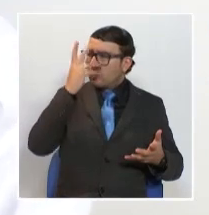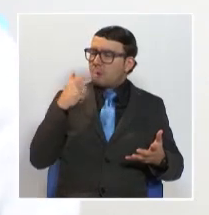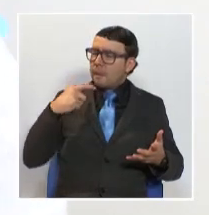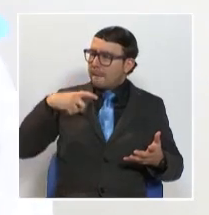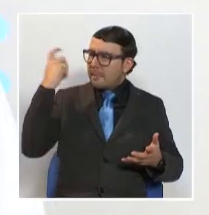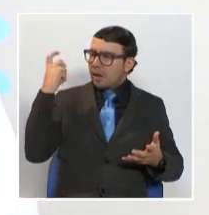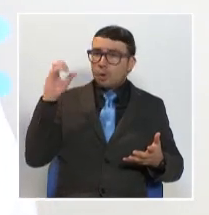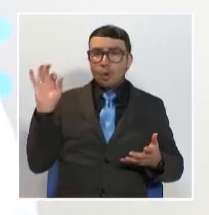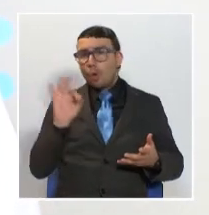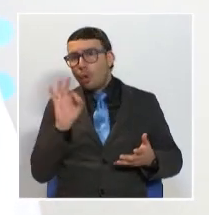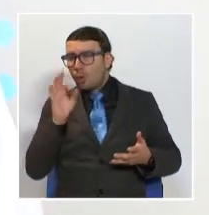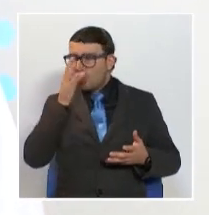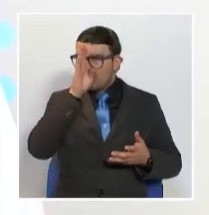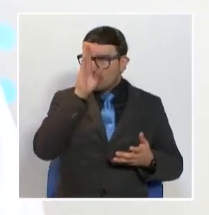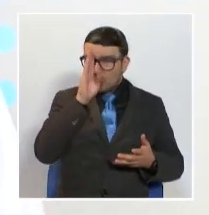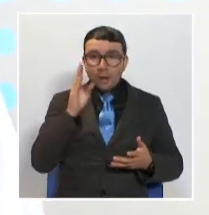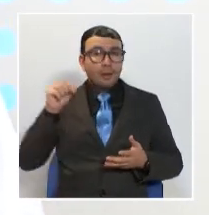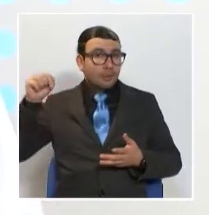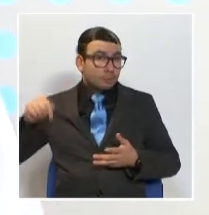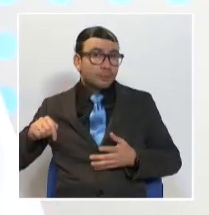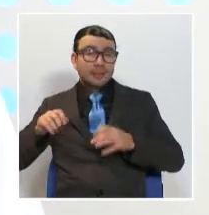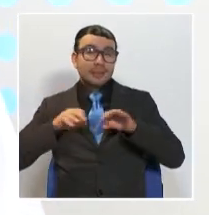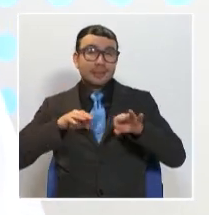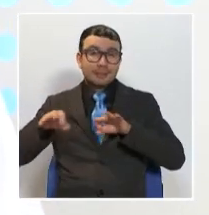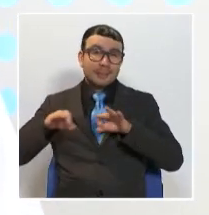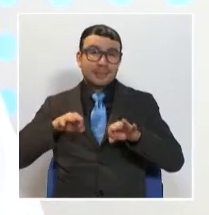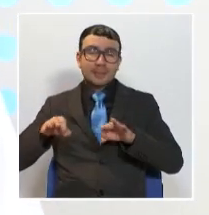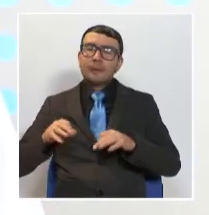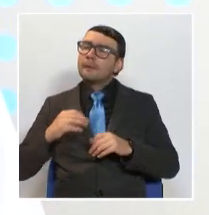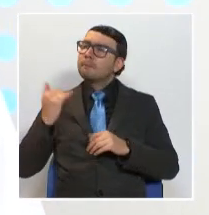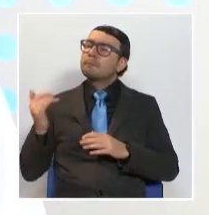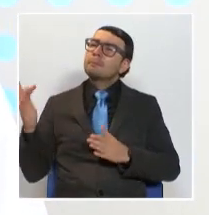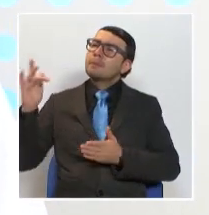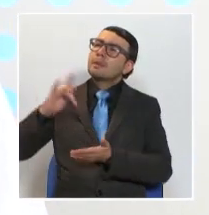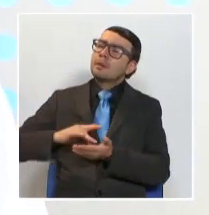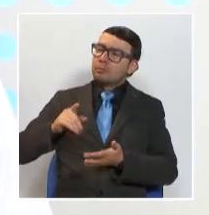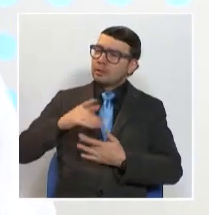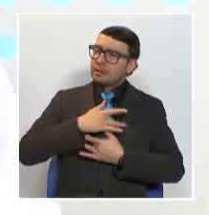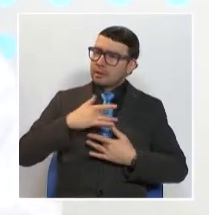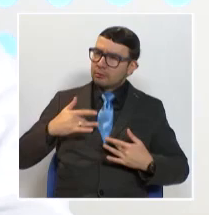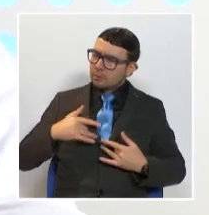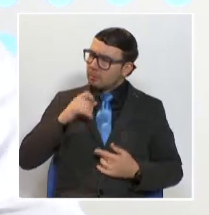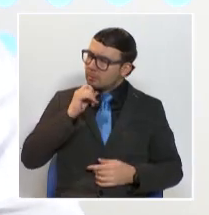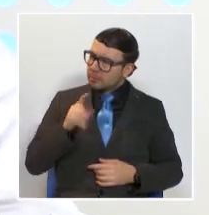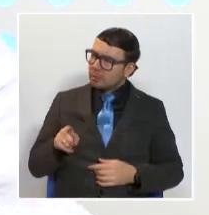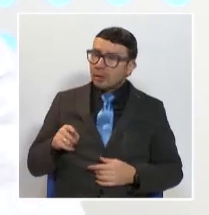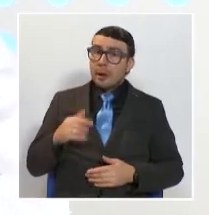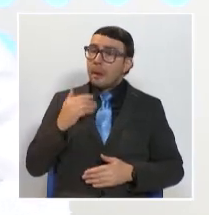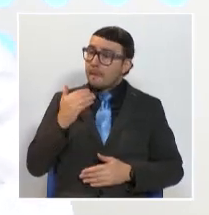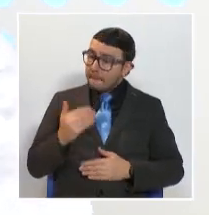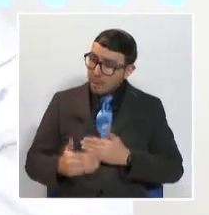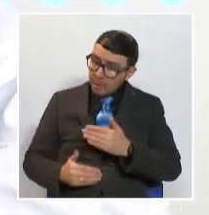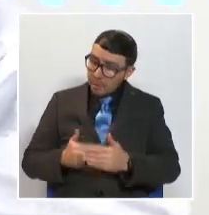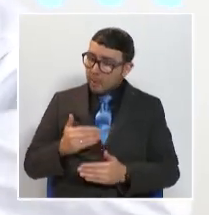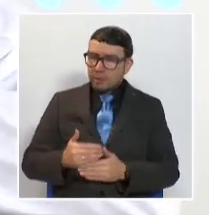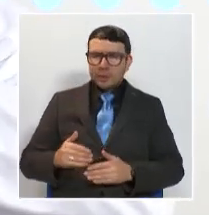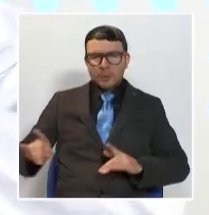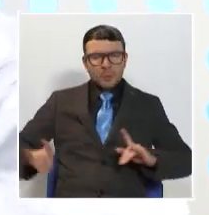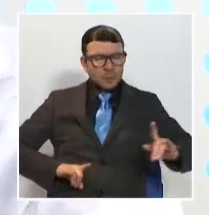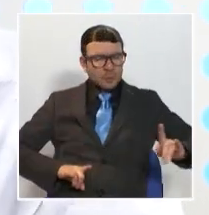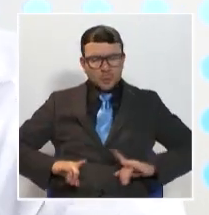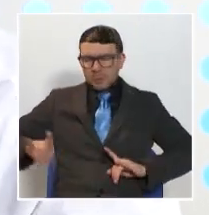nosotros discutíamos con la doctora Carolina cuando ella lo atendía en el Parque de la Salud, si el proceso de las radiaciones, de todas